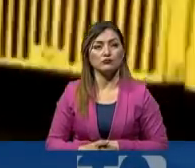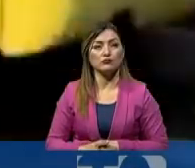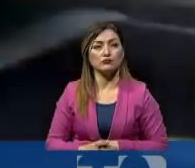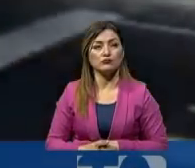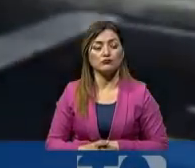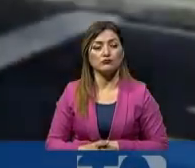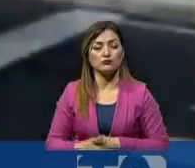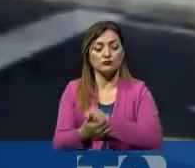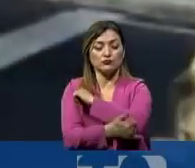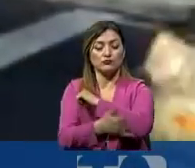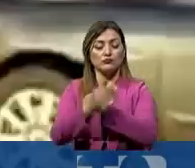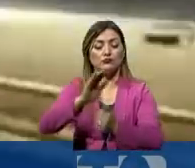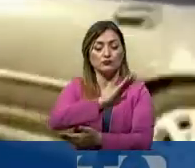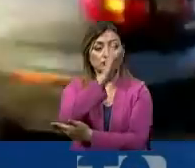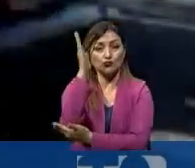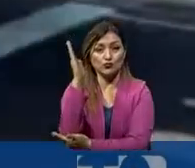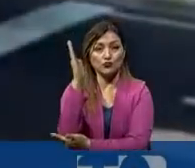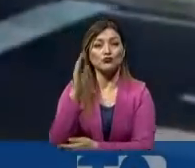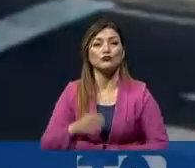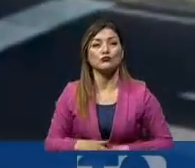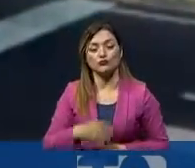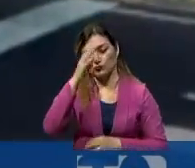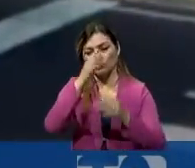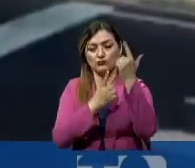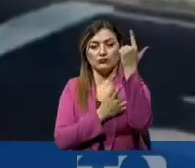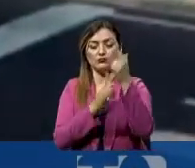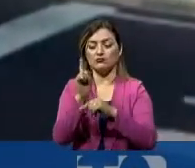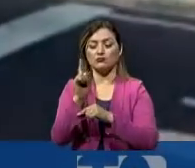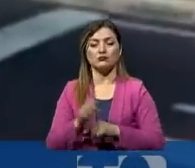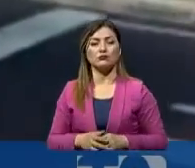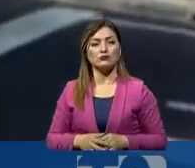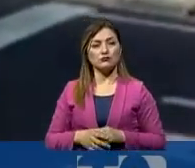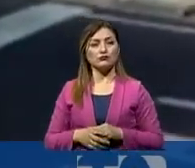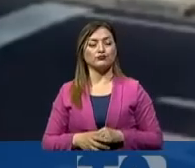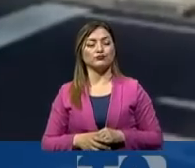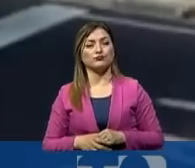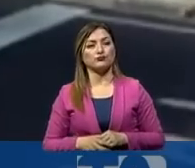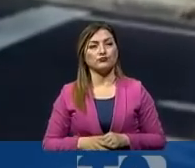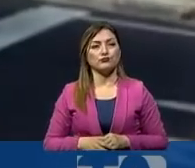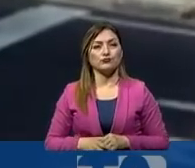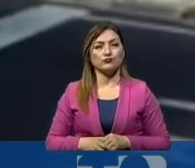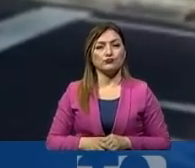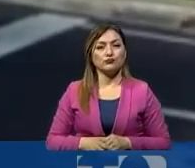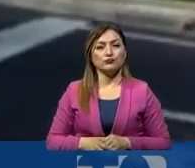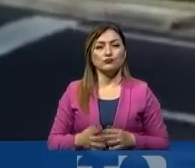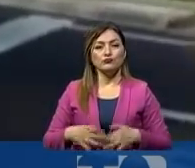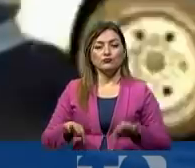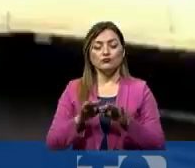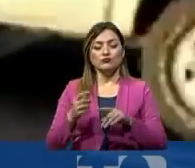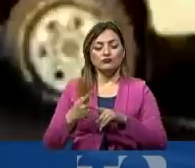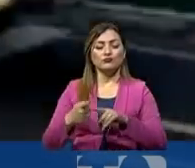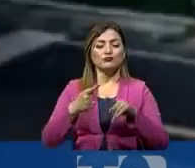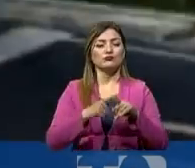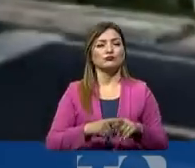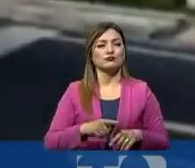país neutral, ha decidido no tener militares, además es muy importante por su biodiversidad. Cuentan con al